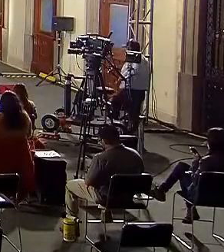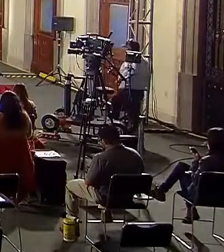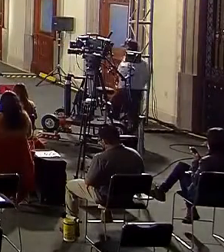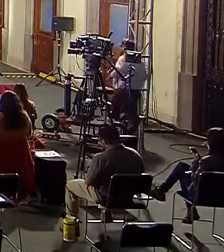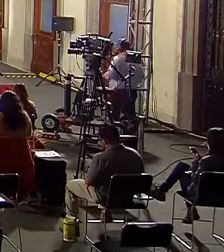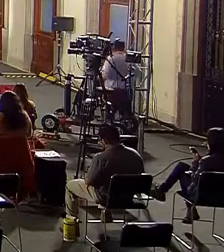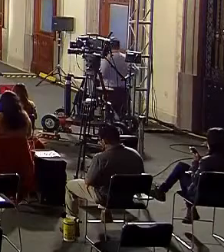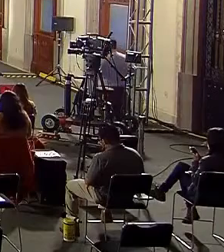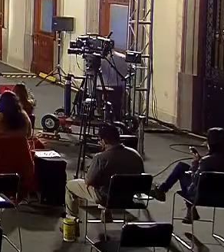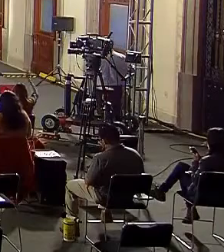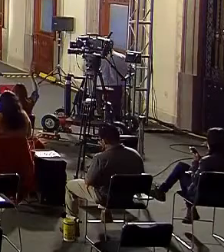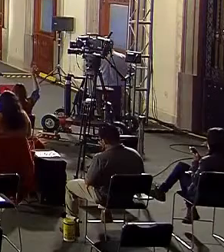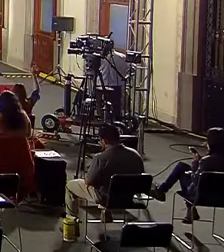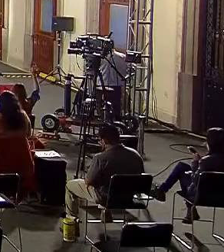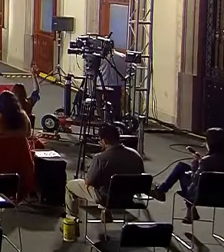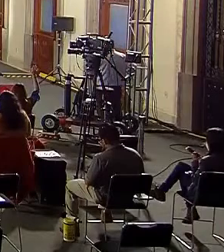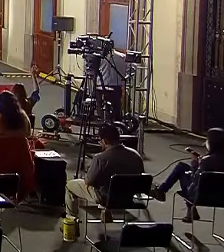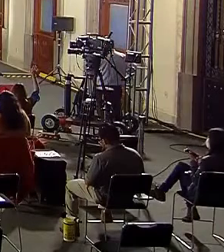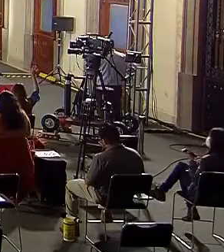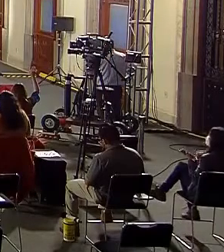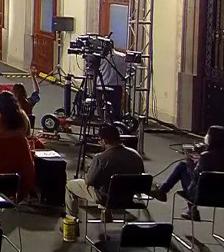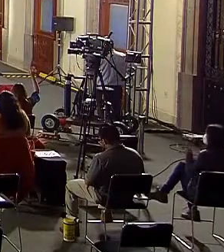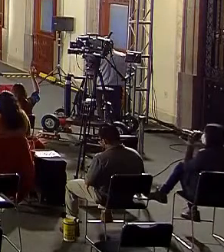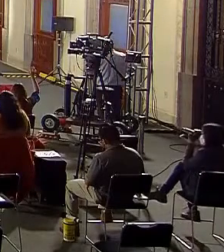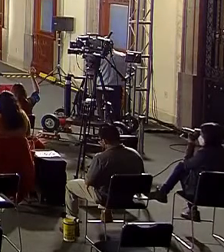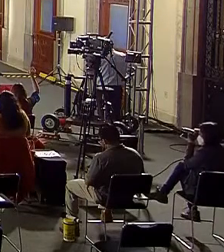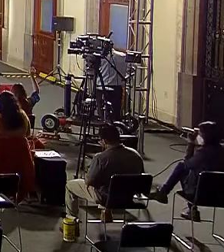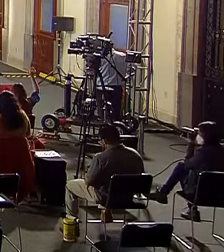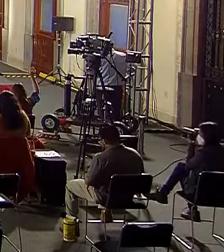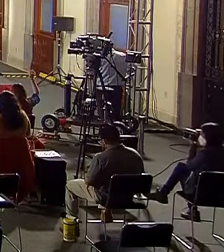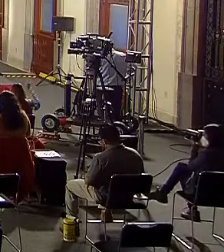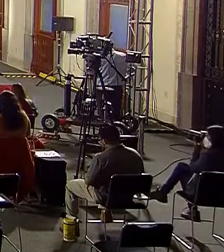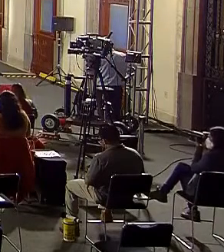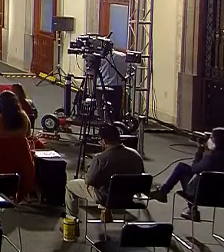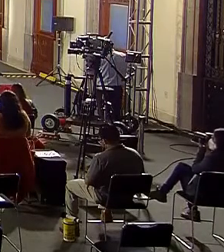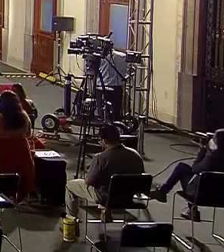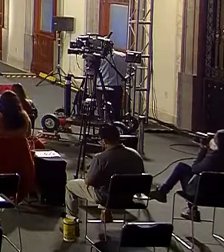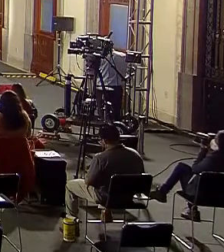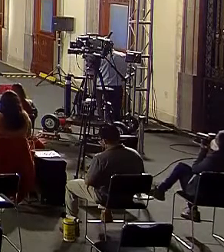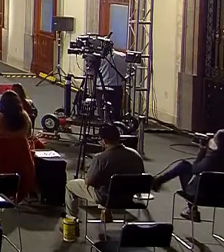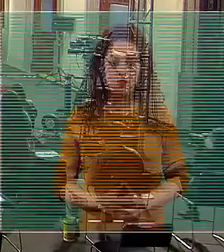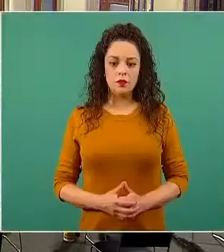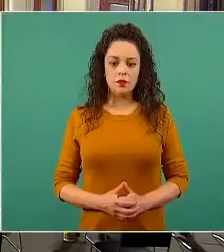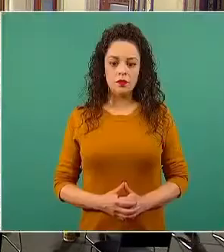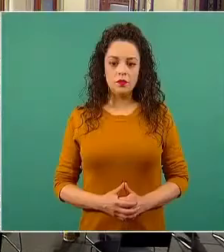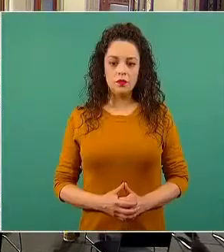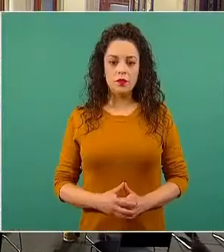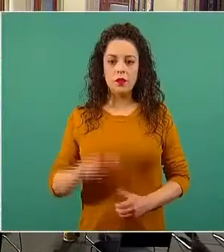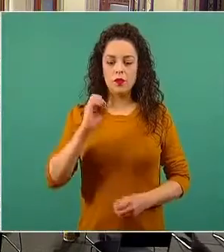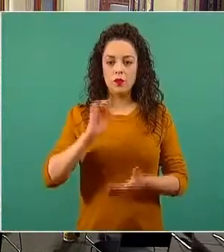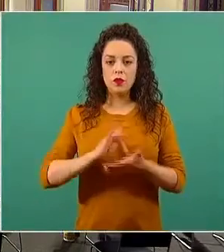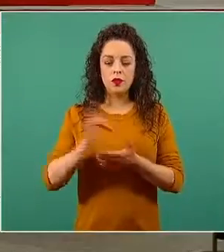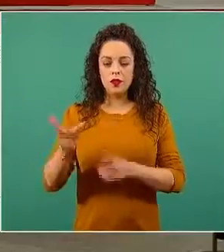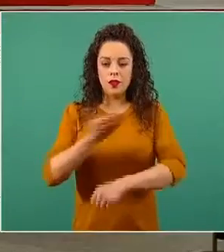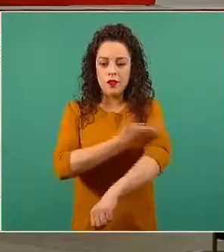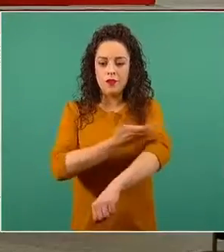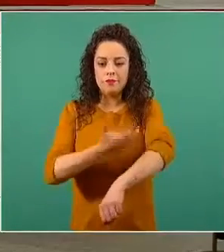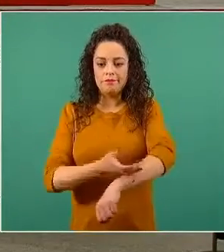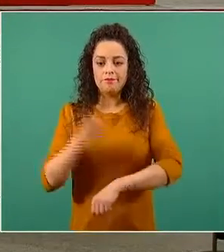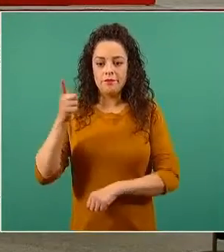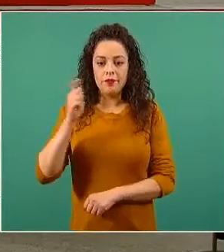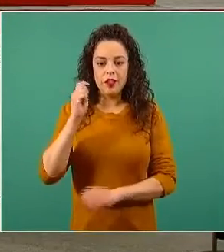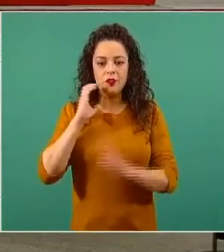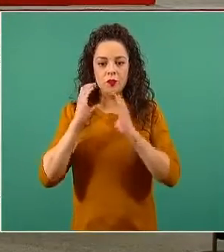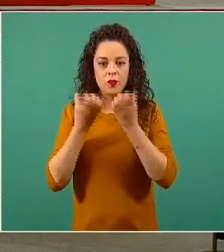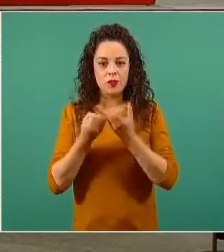Muy bien, muchas gracias a nuestros compañeras y compañeros de la Dirección General de Comunicación Social de la Secretaría de Salud que